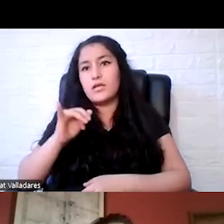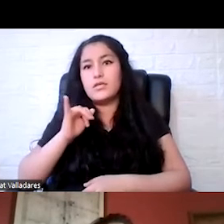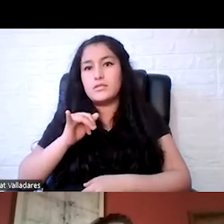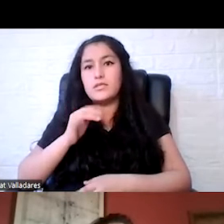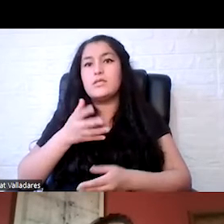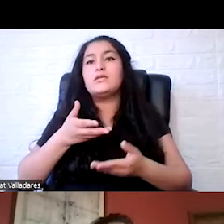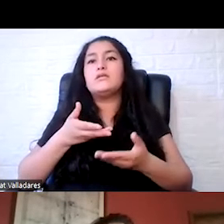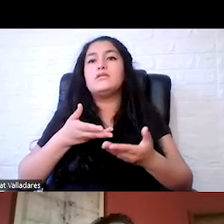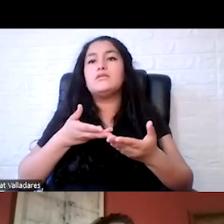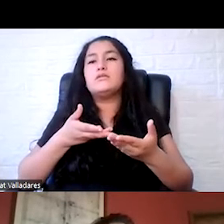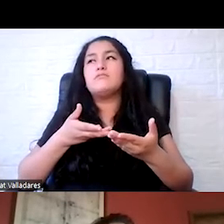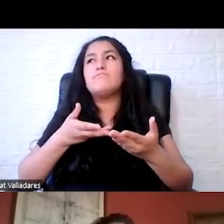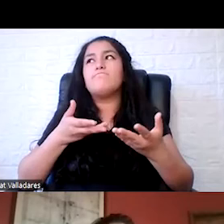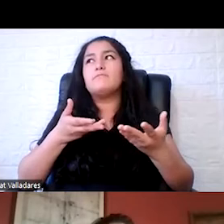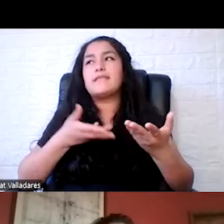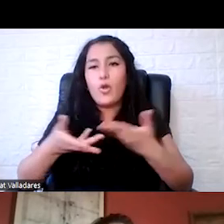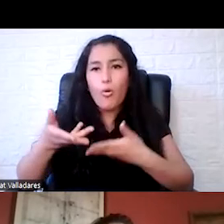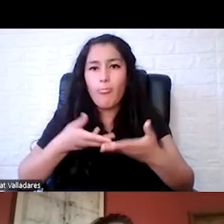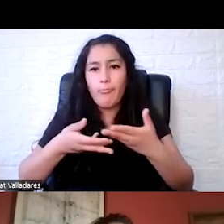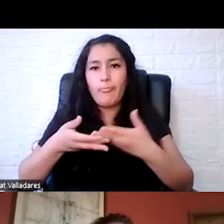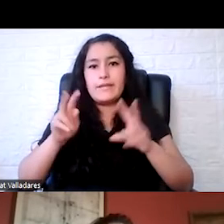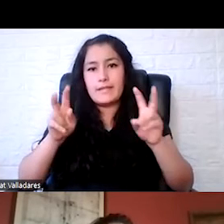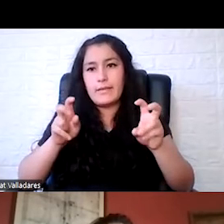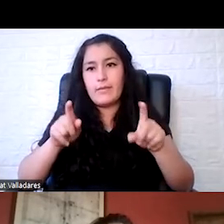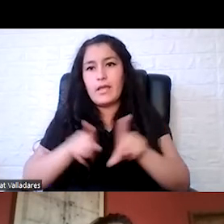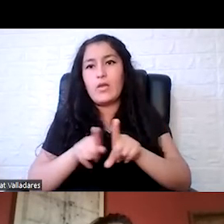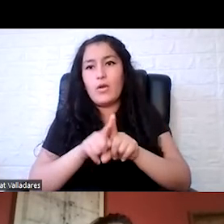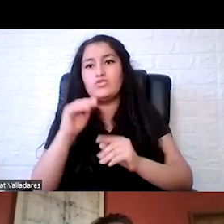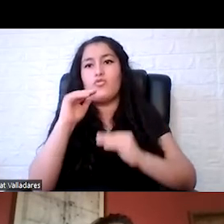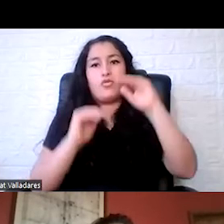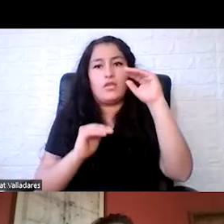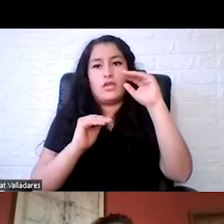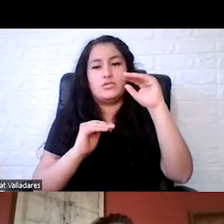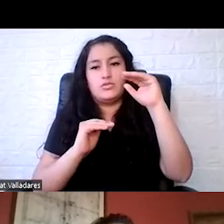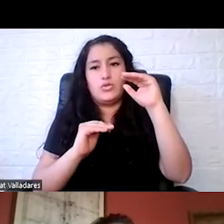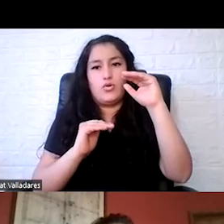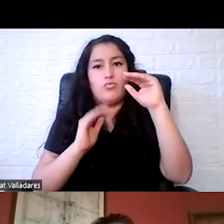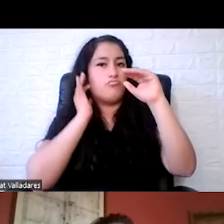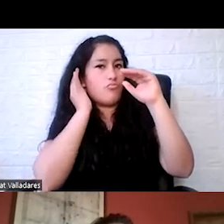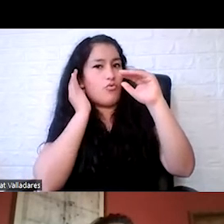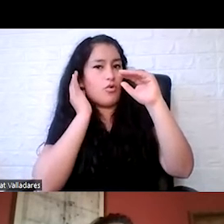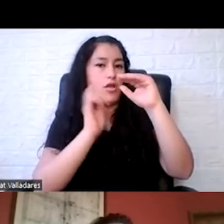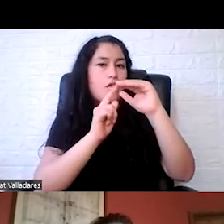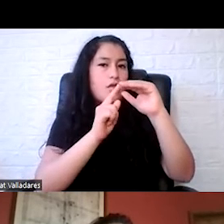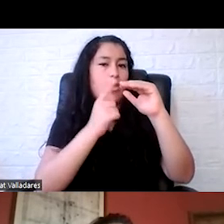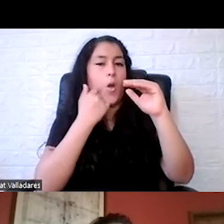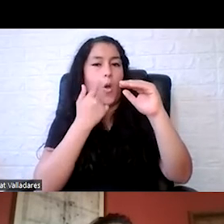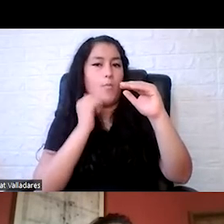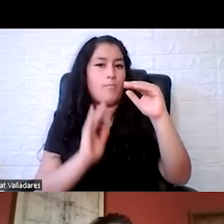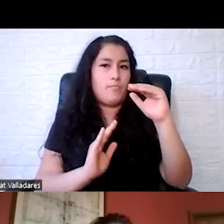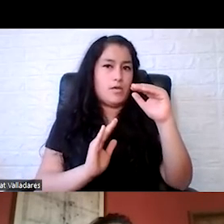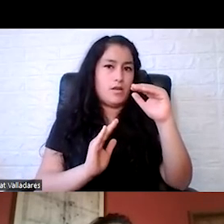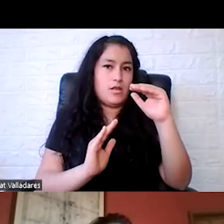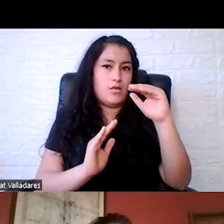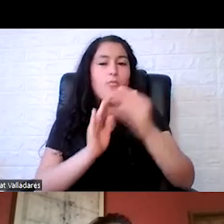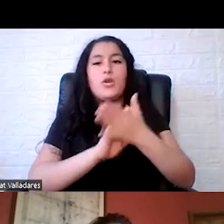esta cuestión de subordinación sexual de la mujer policía o de la mujer